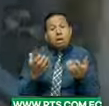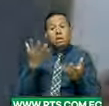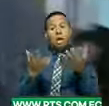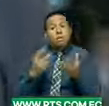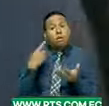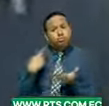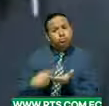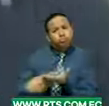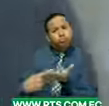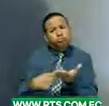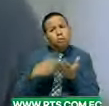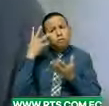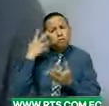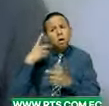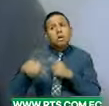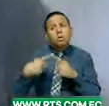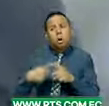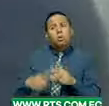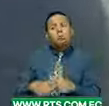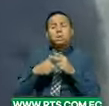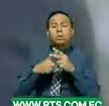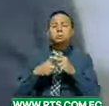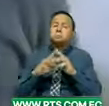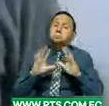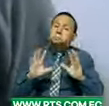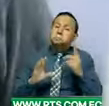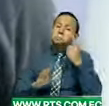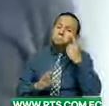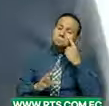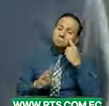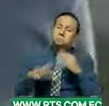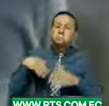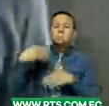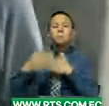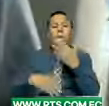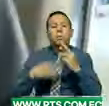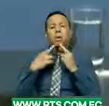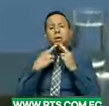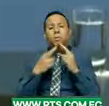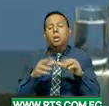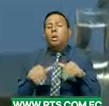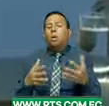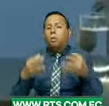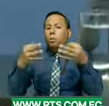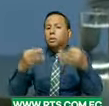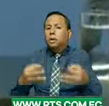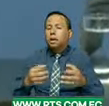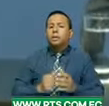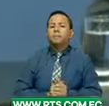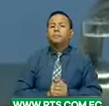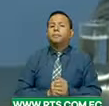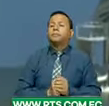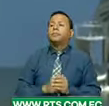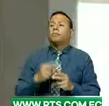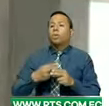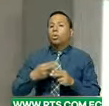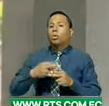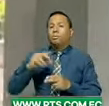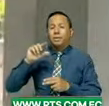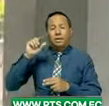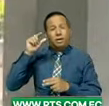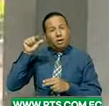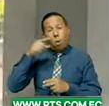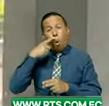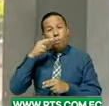determinada. Vamos a esperar qué nos dicen, no tenemos por el momento, vamos a esperar un comunicado oficial. Por su parte, Juan Manuel Fuertes indicó que el gobierno mantiene